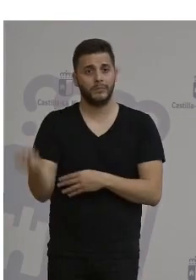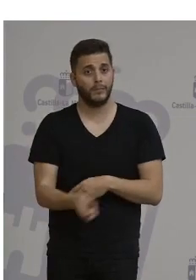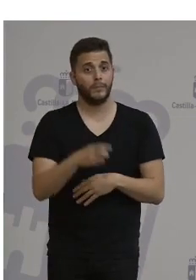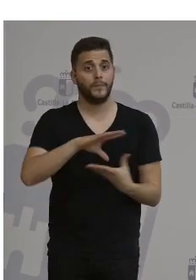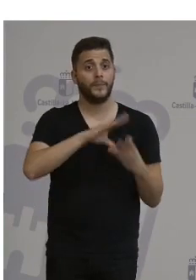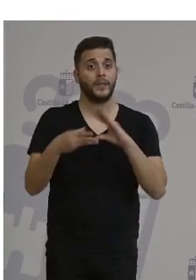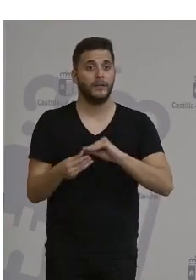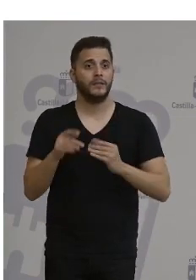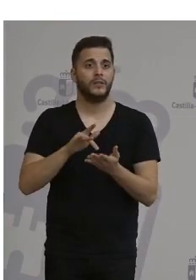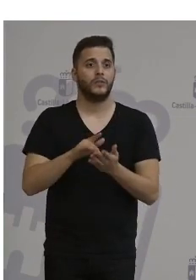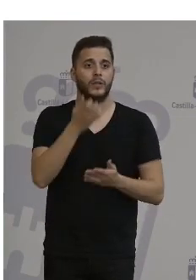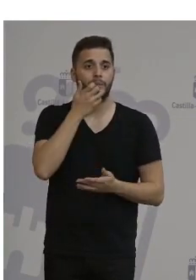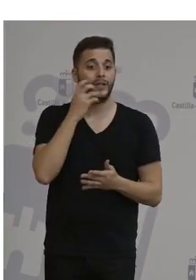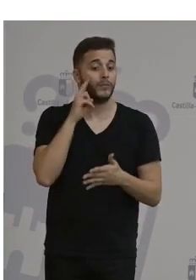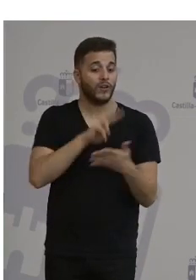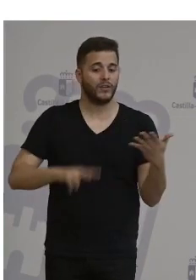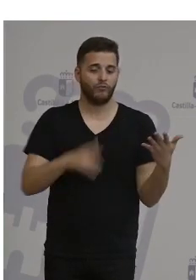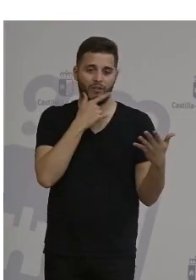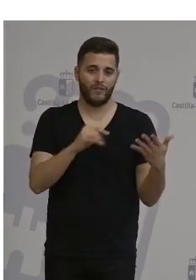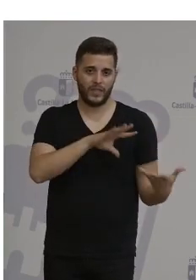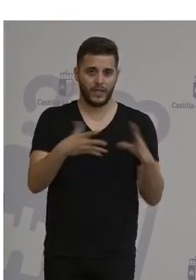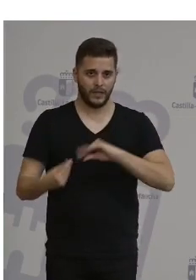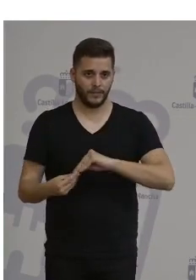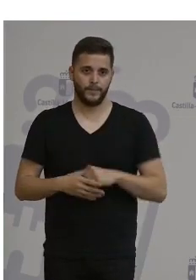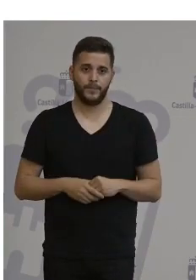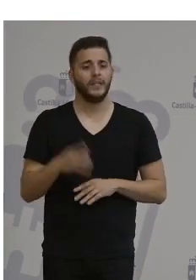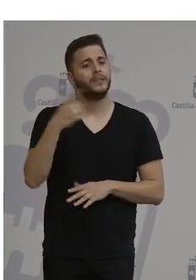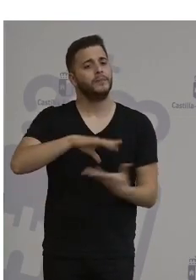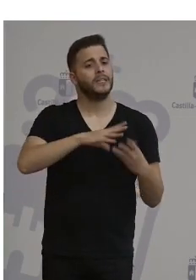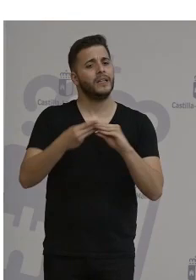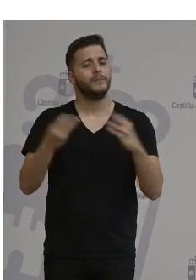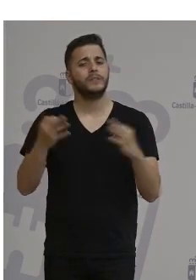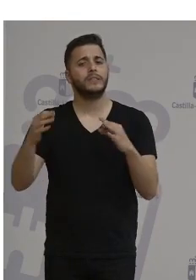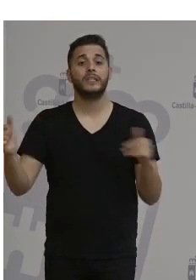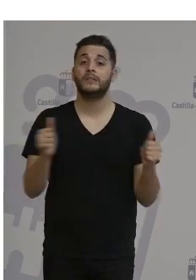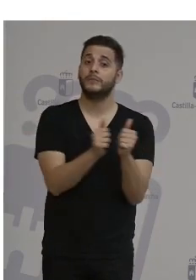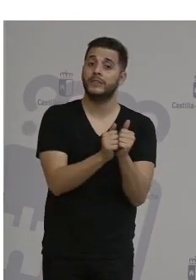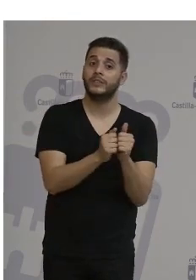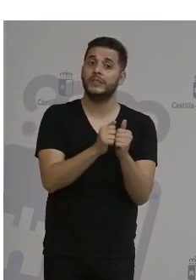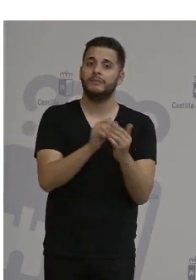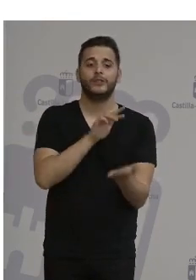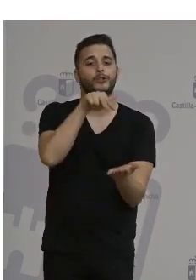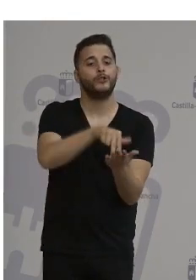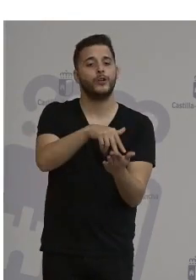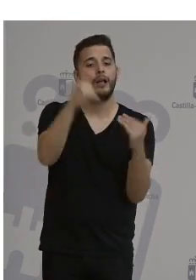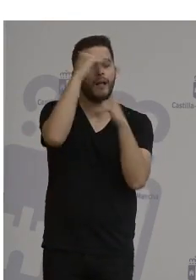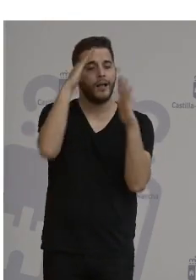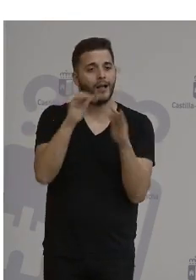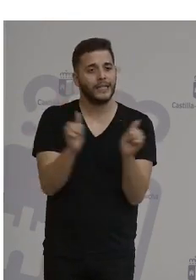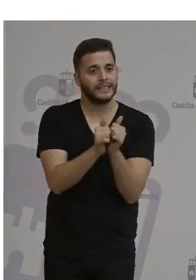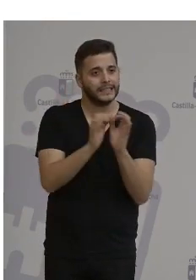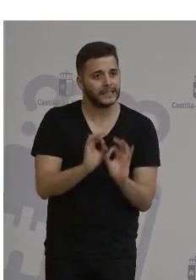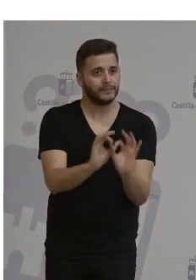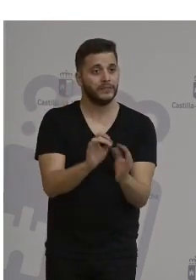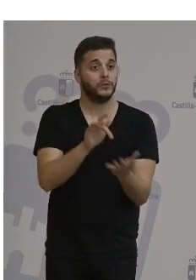herramientas nuevas como la lectura fácil. También adaptamos el acompañamiento y la asistencia específica para el día de la prueba. Bueno, por decirlo de otra manera,